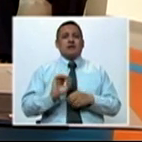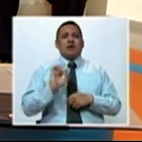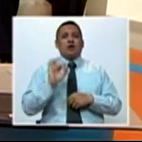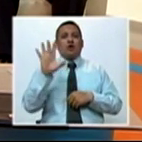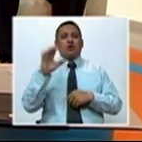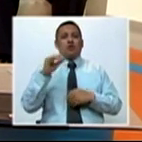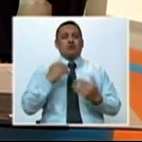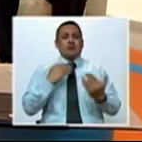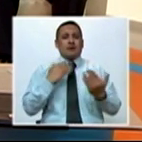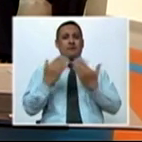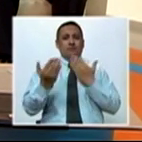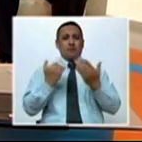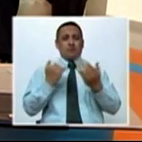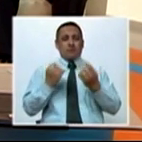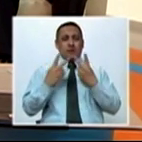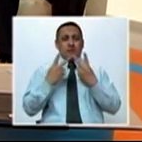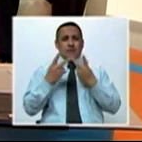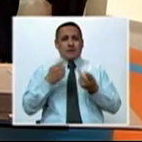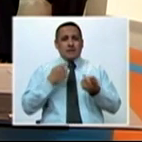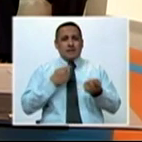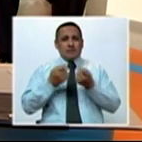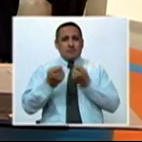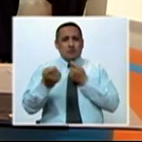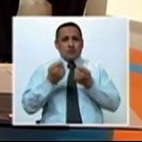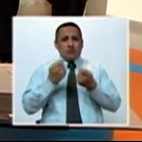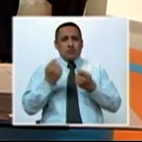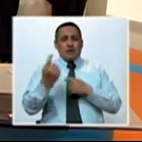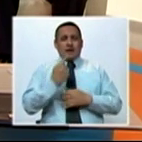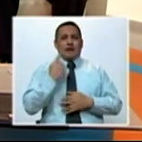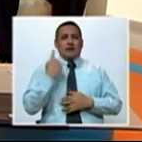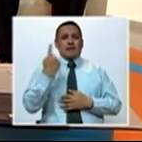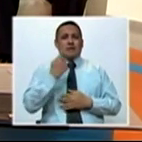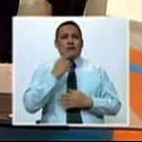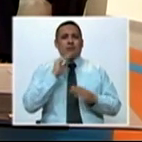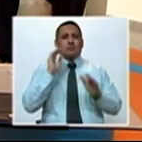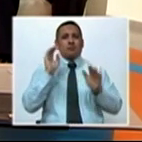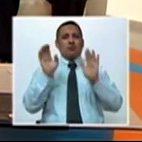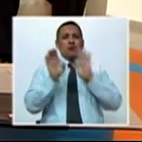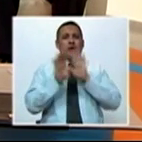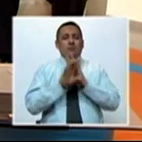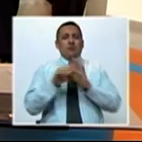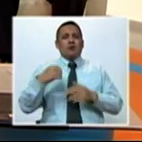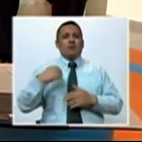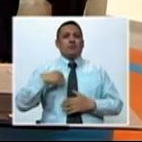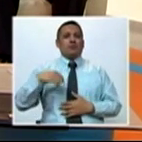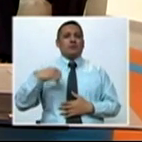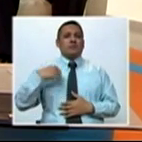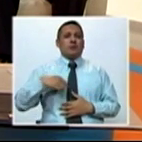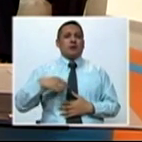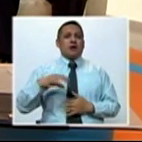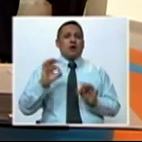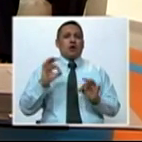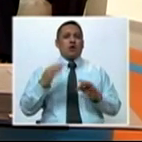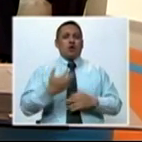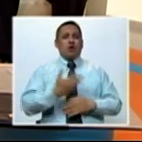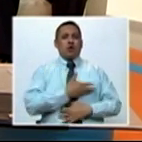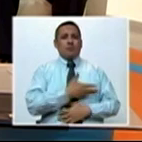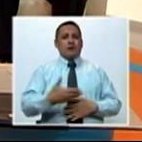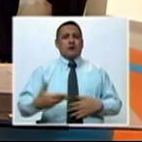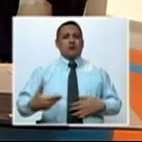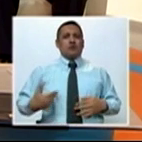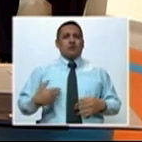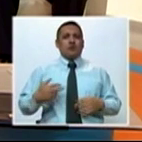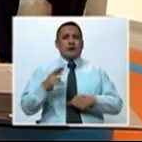trata de otro tipo de administraciones tributarias, por ejemplo, las municipalidades o los